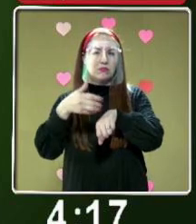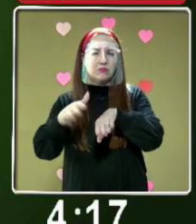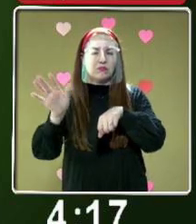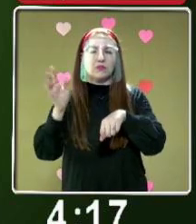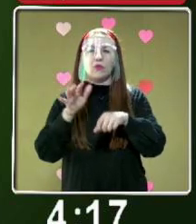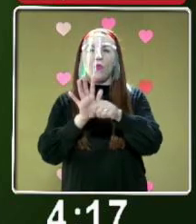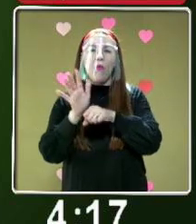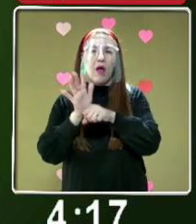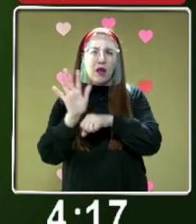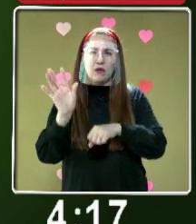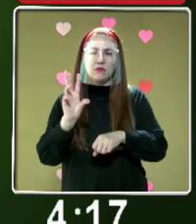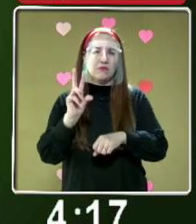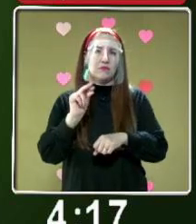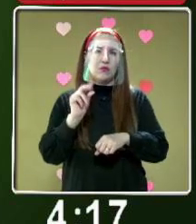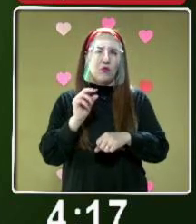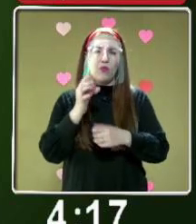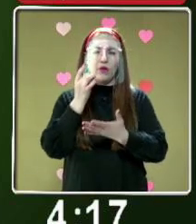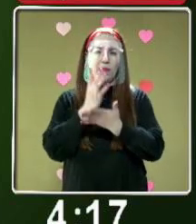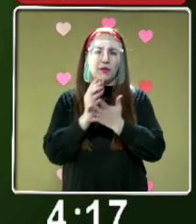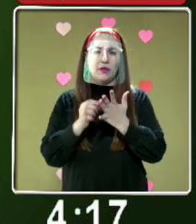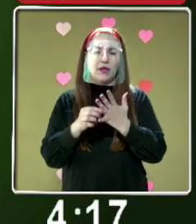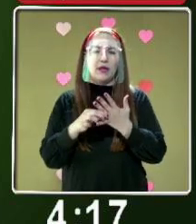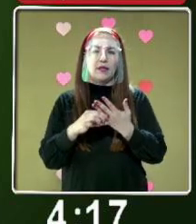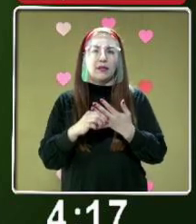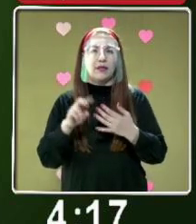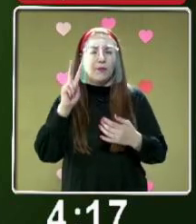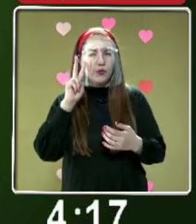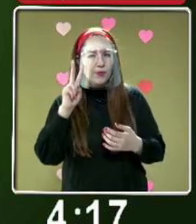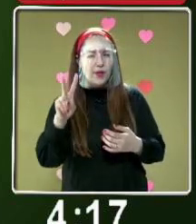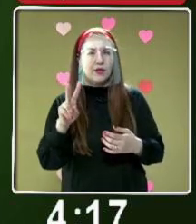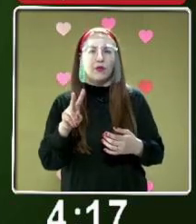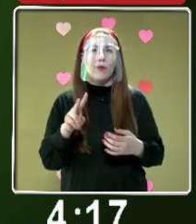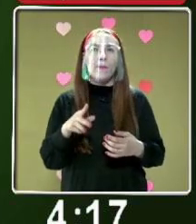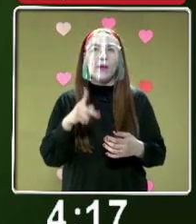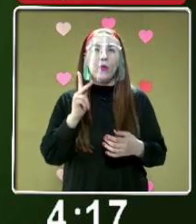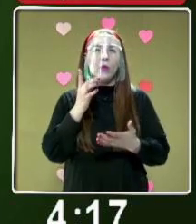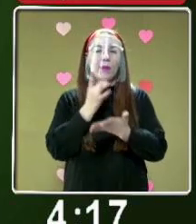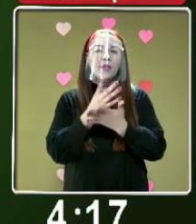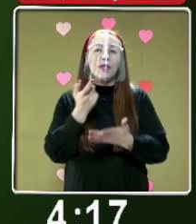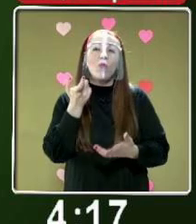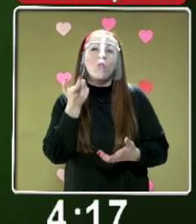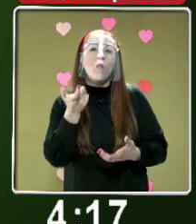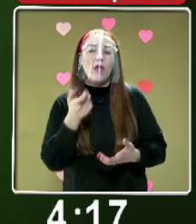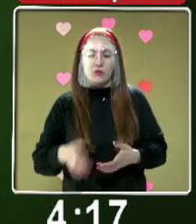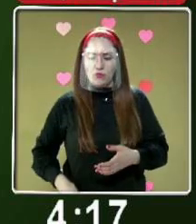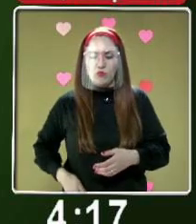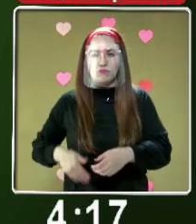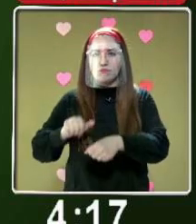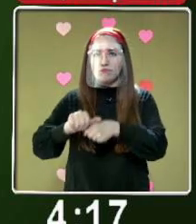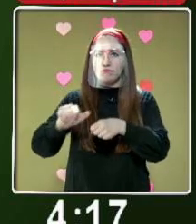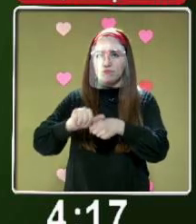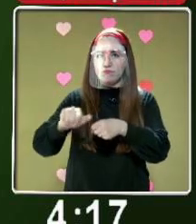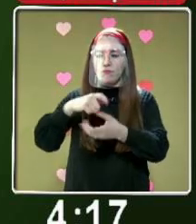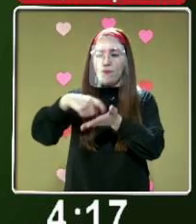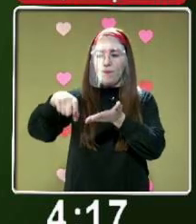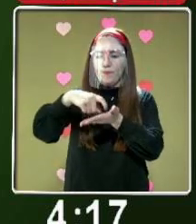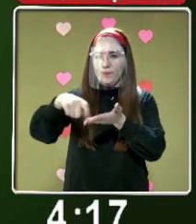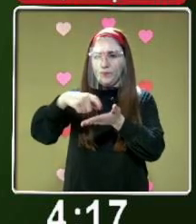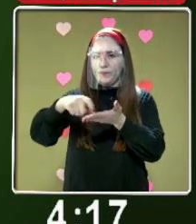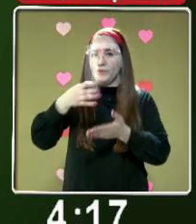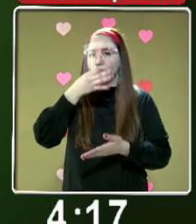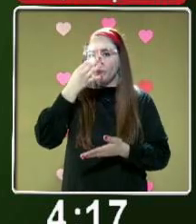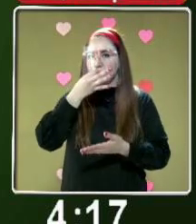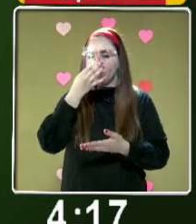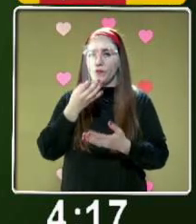ahorita apenas andan checando lo del billullo, ¿verdad? ¿Cuánto va a costar? Así es, quiere saber cuánto le va a tocar poner de su billete. Entonces, ¿qué es lo que tenemos